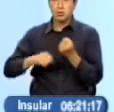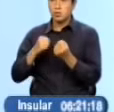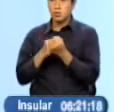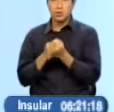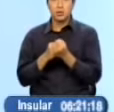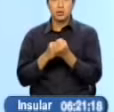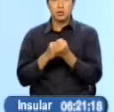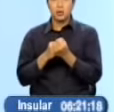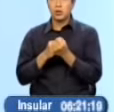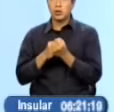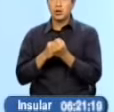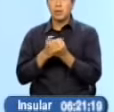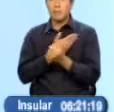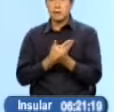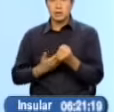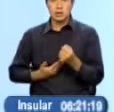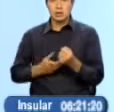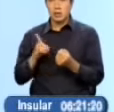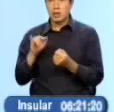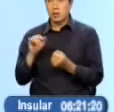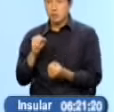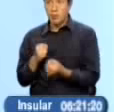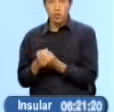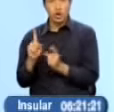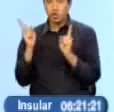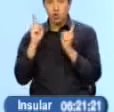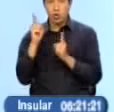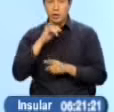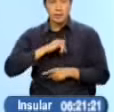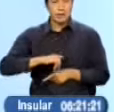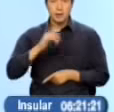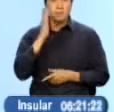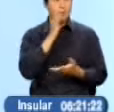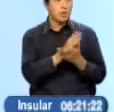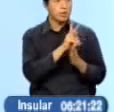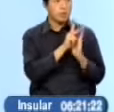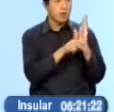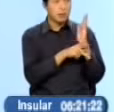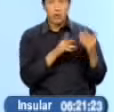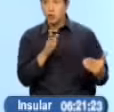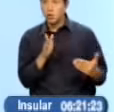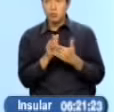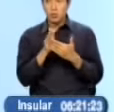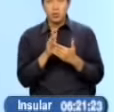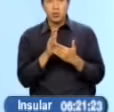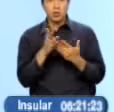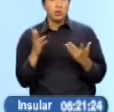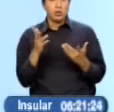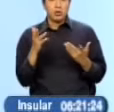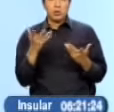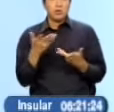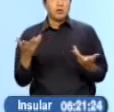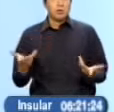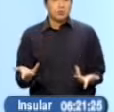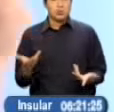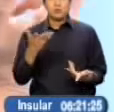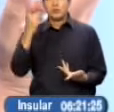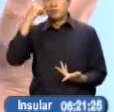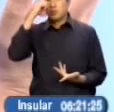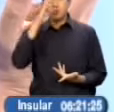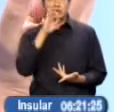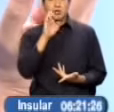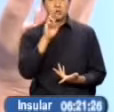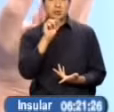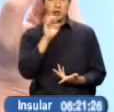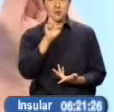dilma voy a defender la necesidad de que no existe el golpe parlamentario y lo va a seguir defendiendo porque además el gobierno de